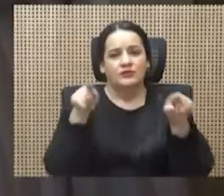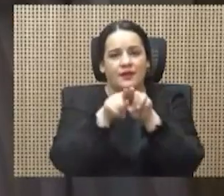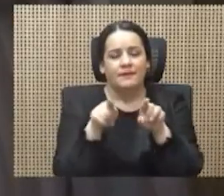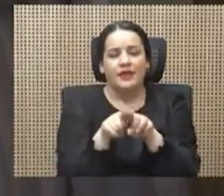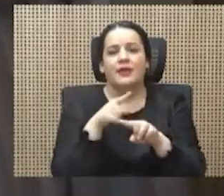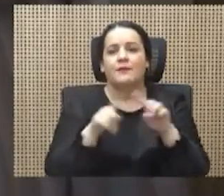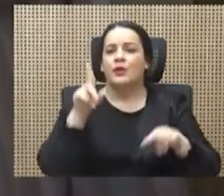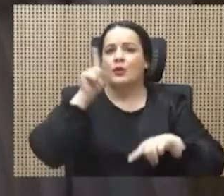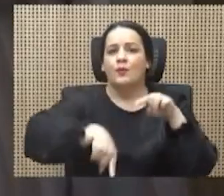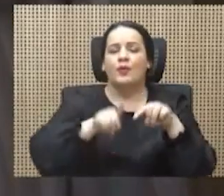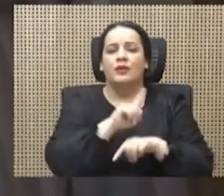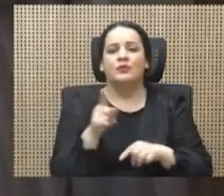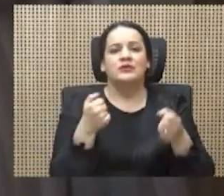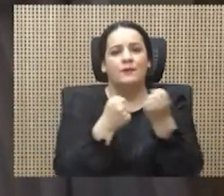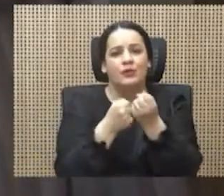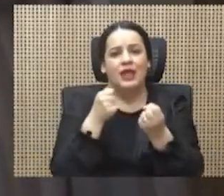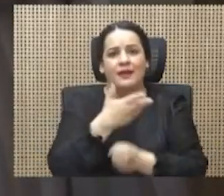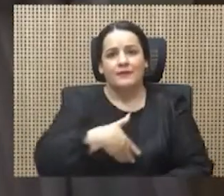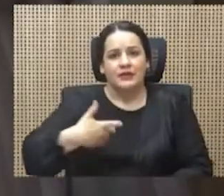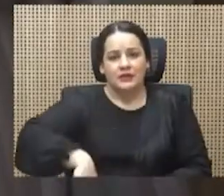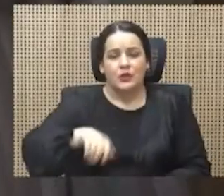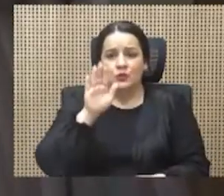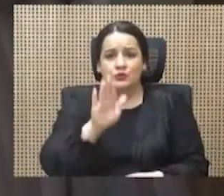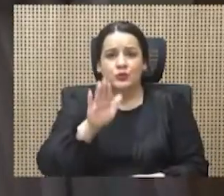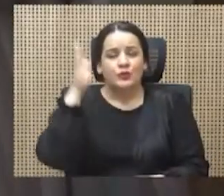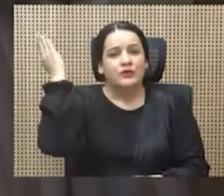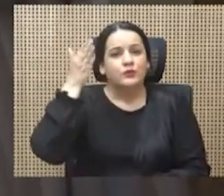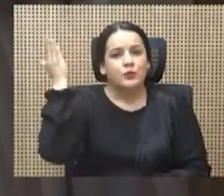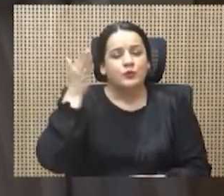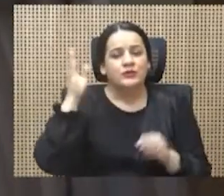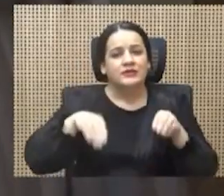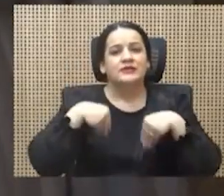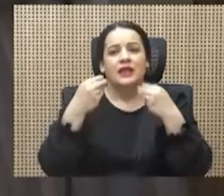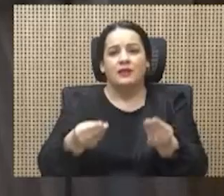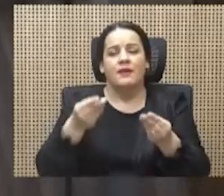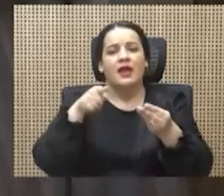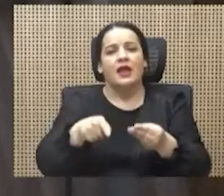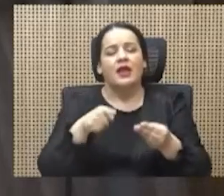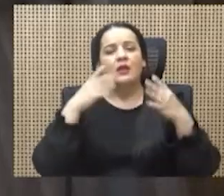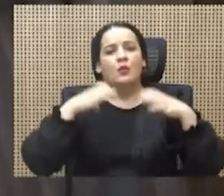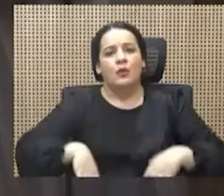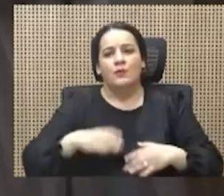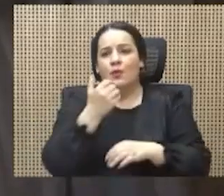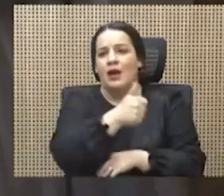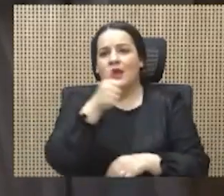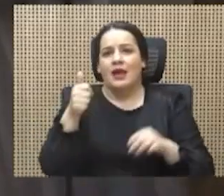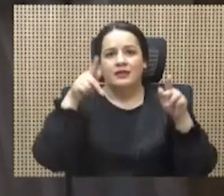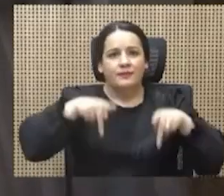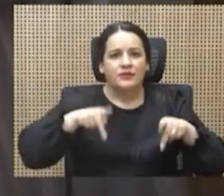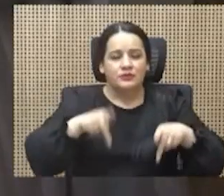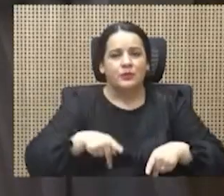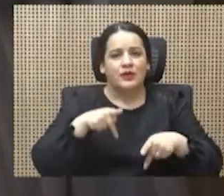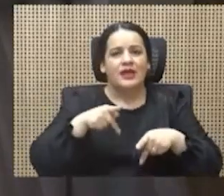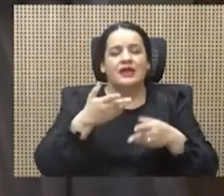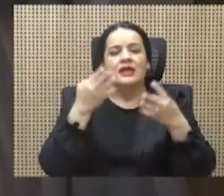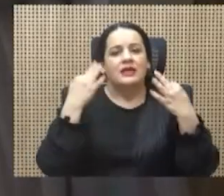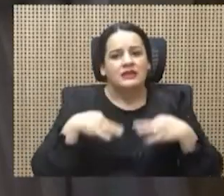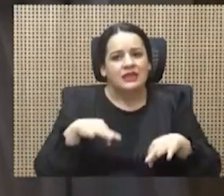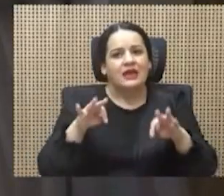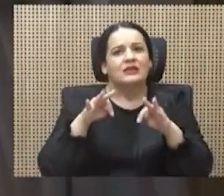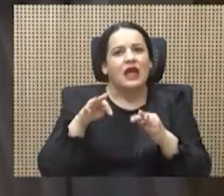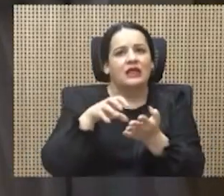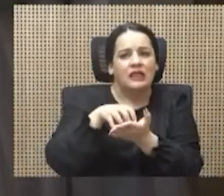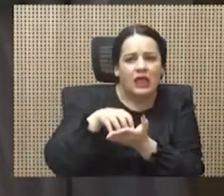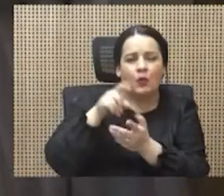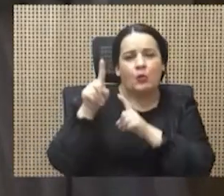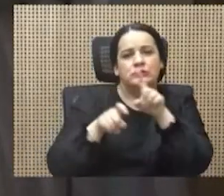podemos apoyar al presidente cuando en su discurso se le va al cuerpo a cada persona que se atreve a